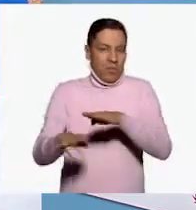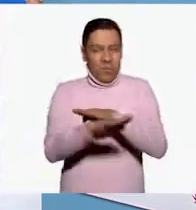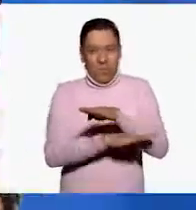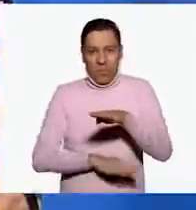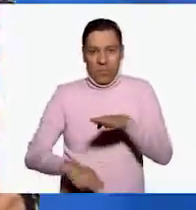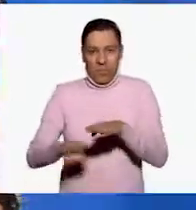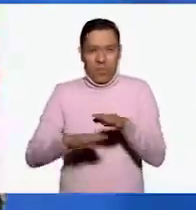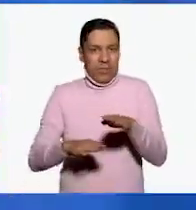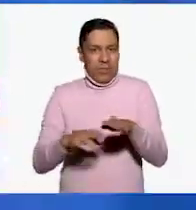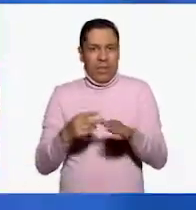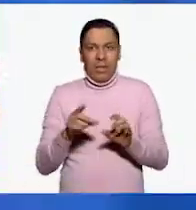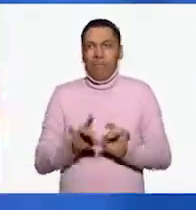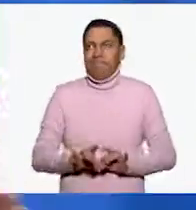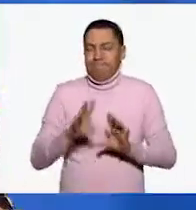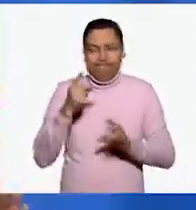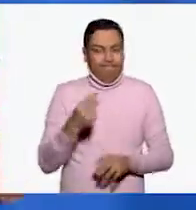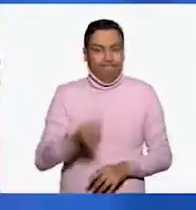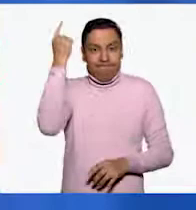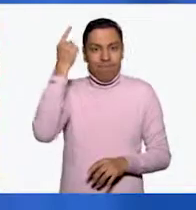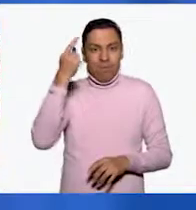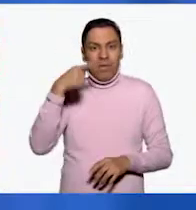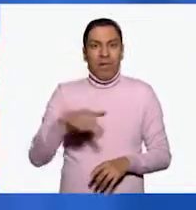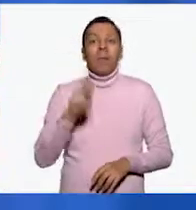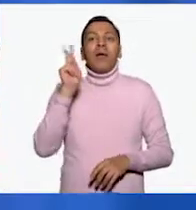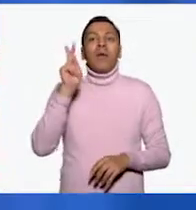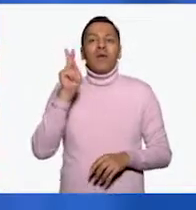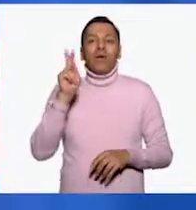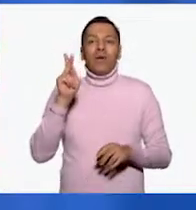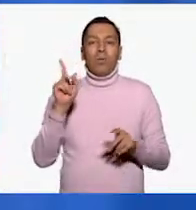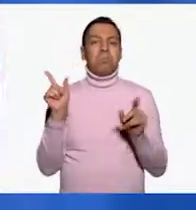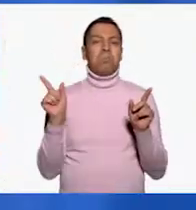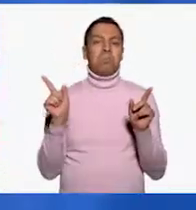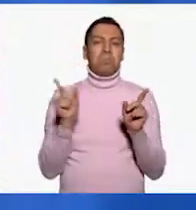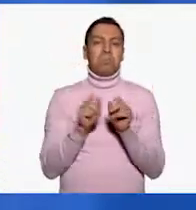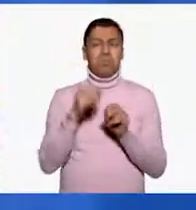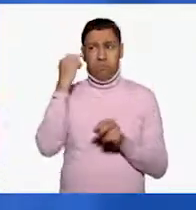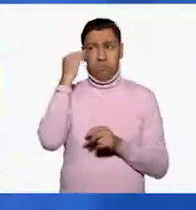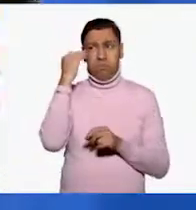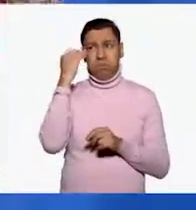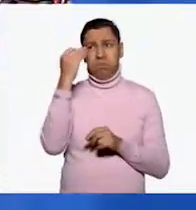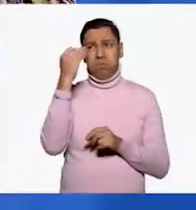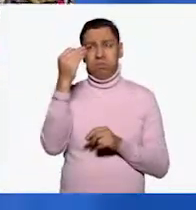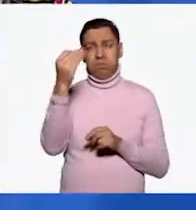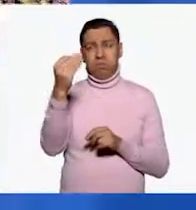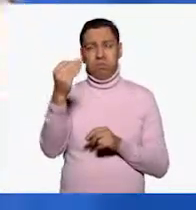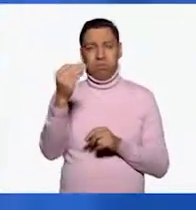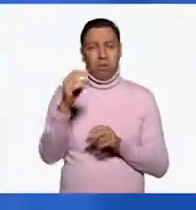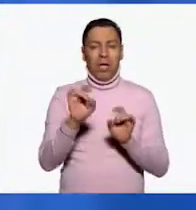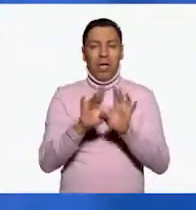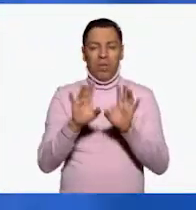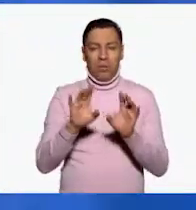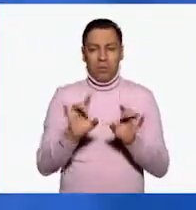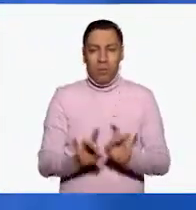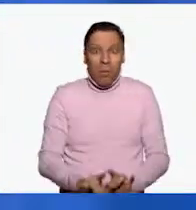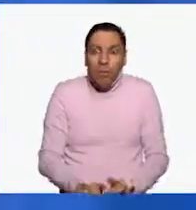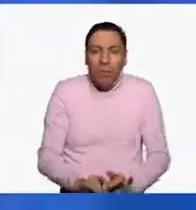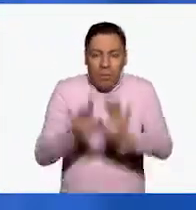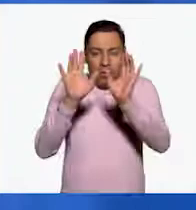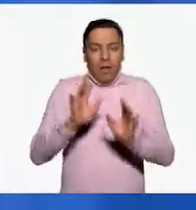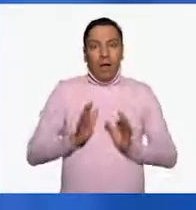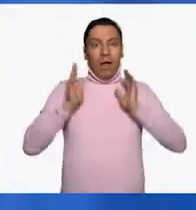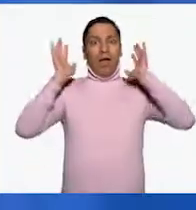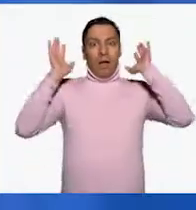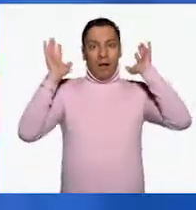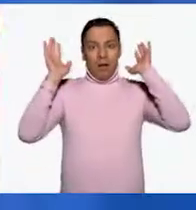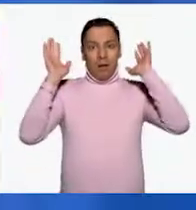pero brevemente. De hecho, es la más breve de todas las emociones. Cuando sucede algo que no esperábamos, se aparece la sorpresa. Como